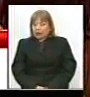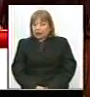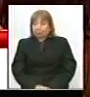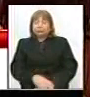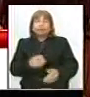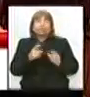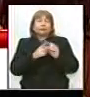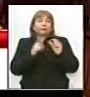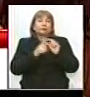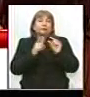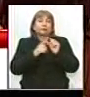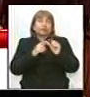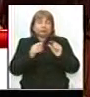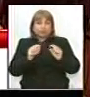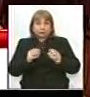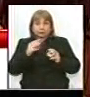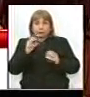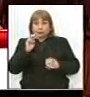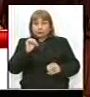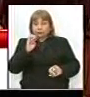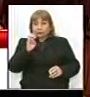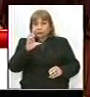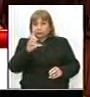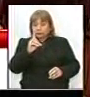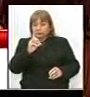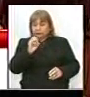tiene la palabra del congresista meléndez